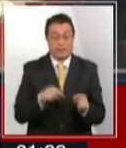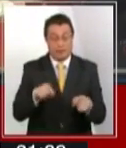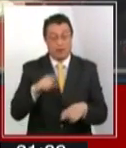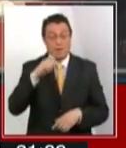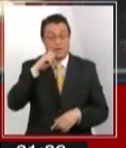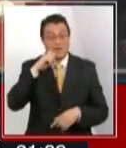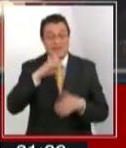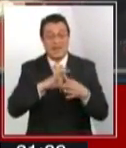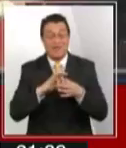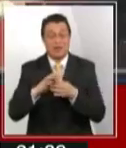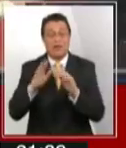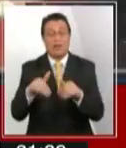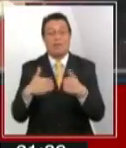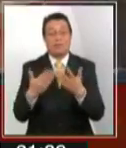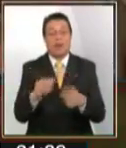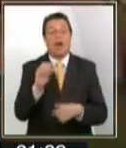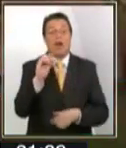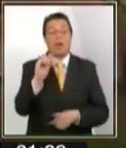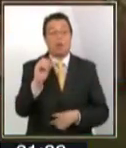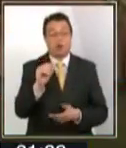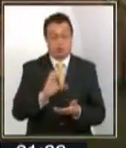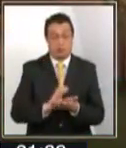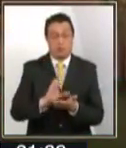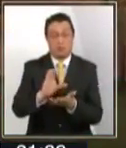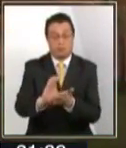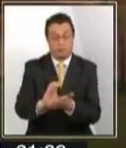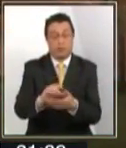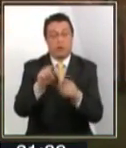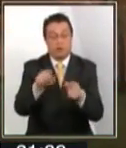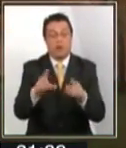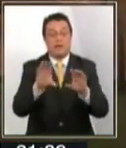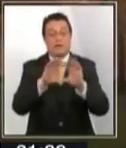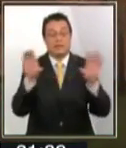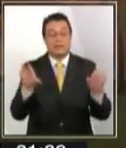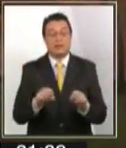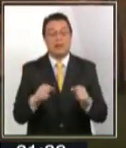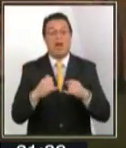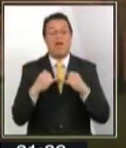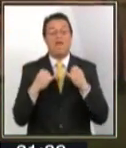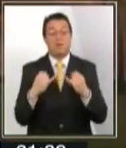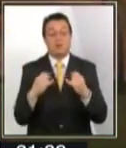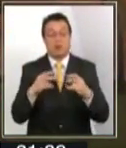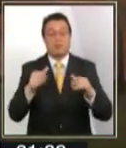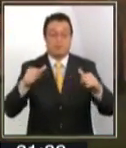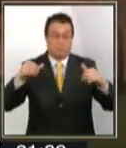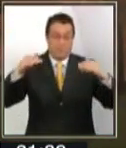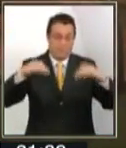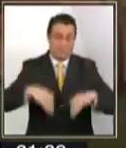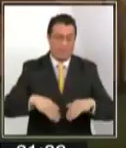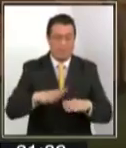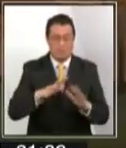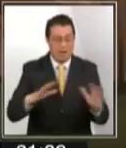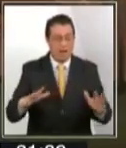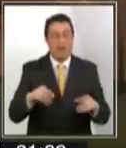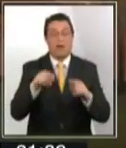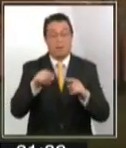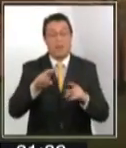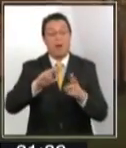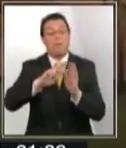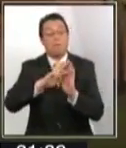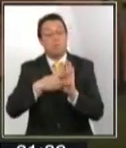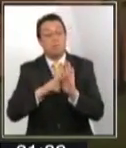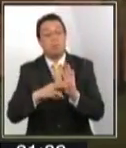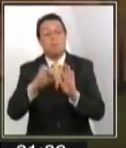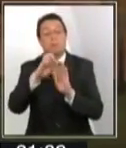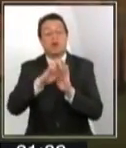entonces que se entregan pocos recursos, que se cuenta con sistemas informáticos deficientes, que no se le dan urgencia a los proyectos de reforma a esta cuestión, que cuando